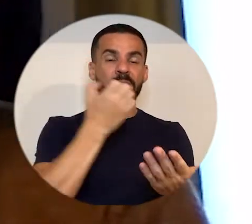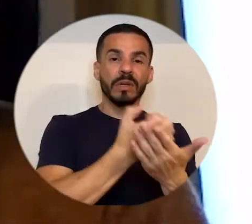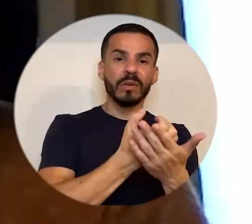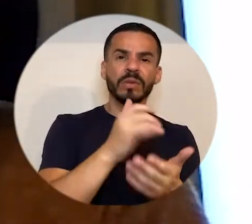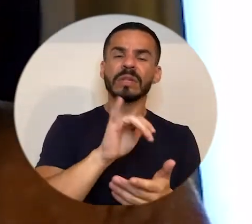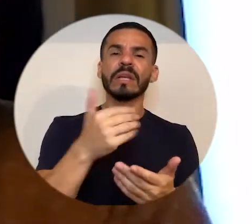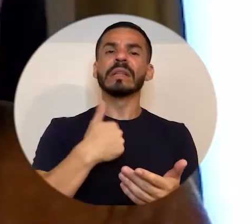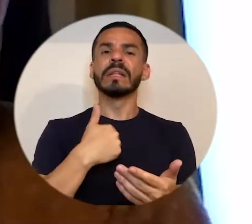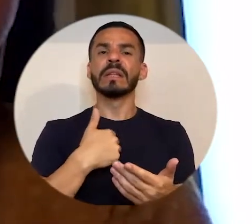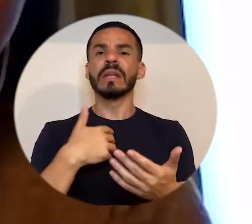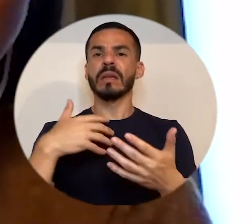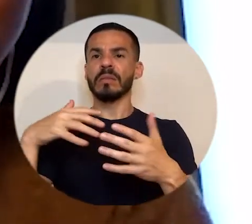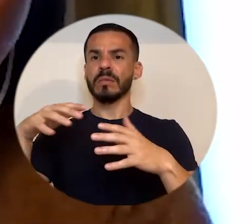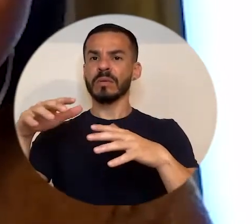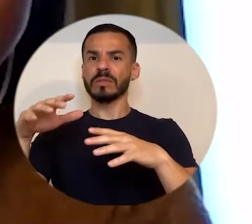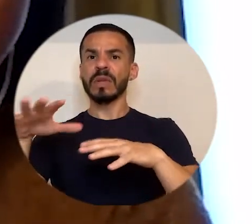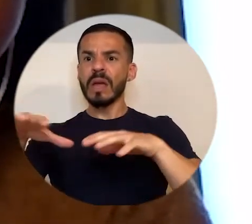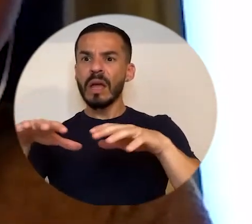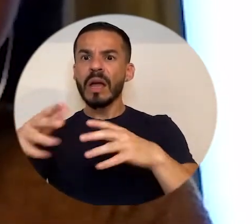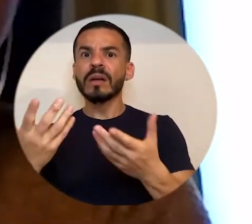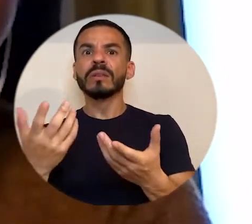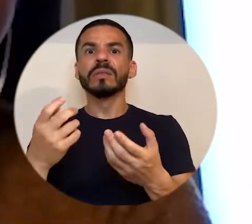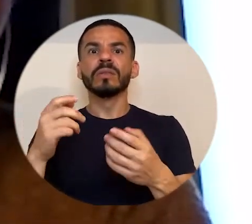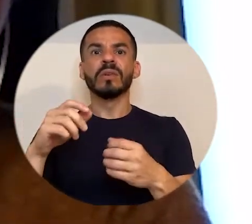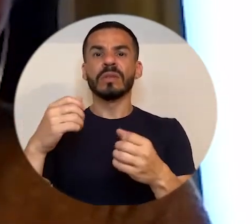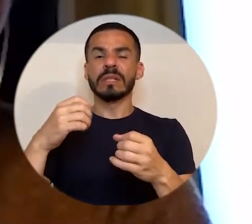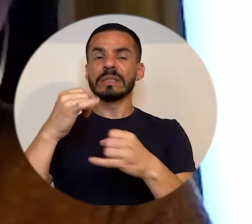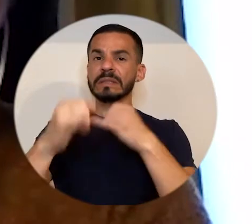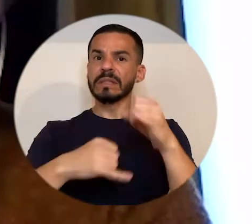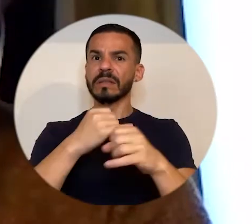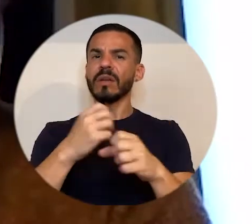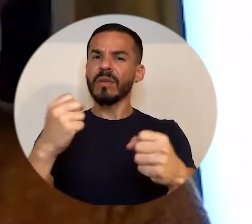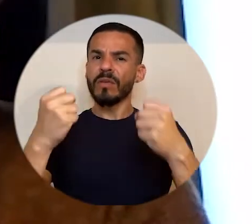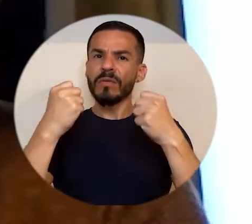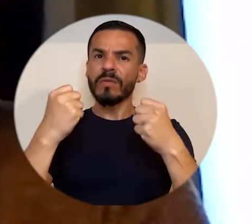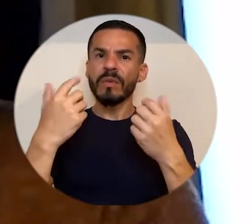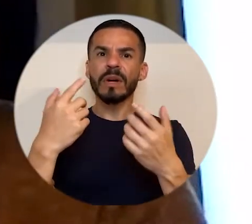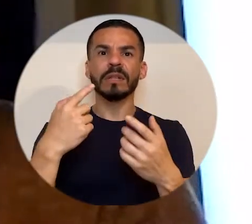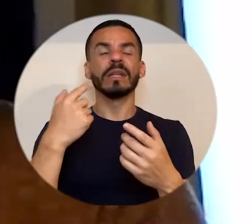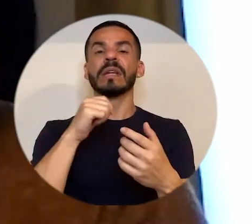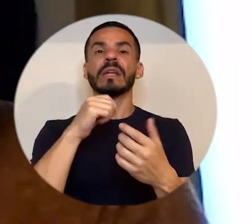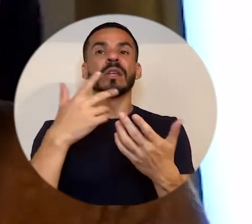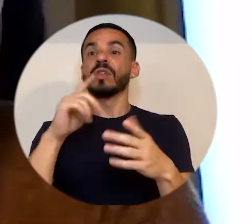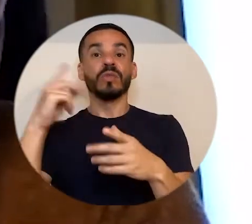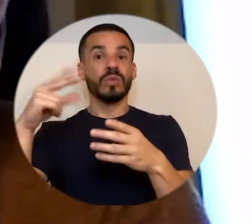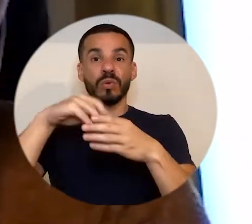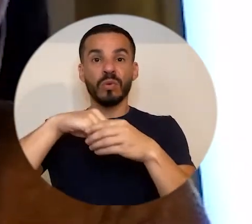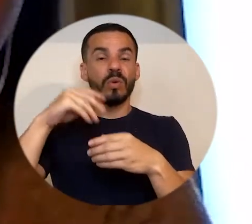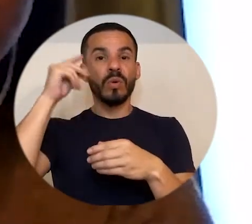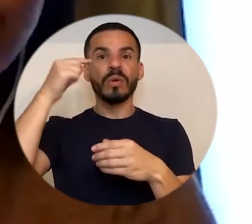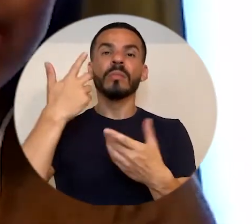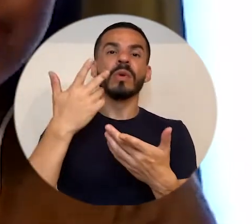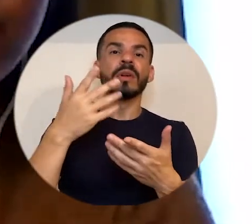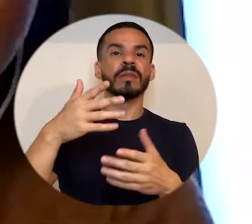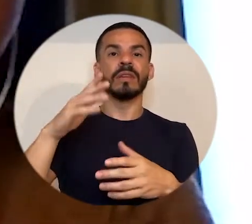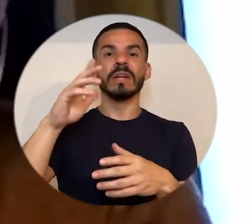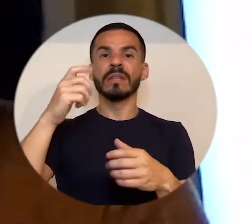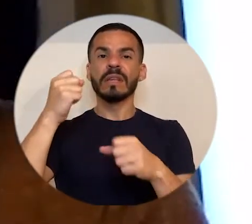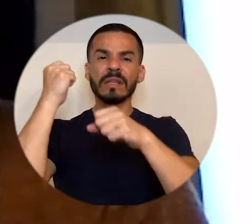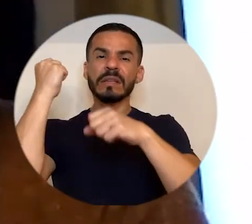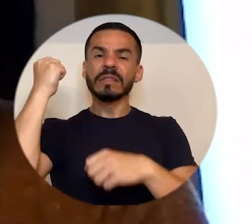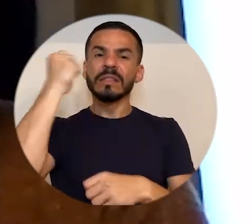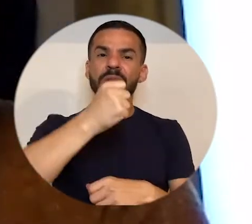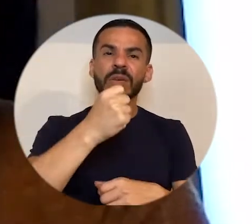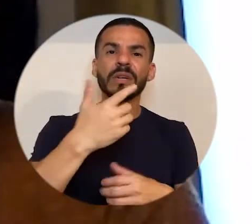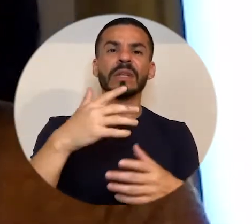y económica, y donde tenemos actores transnacionales cada vez más fuertes de naturaleza no estatal, como el terrorismo, el